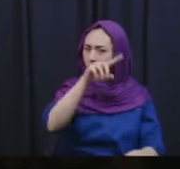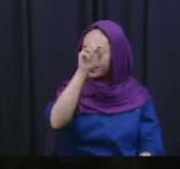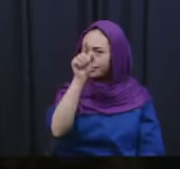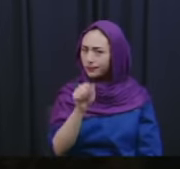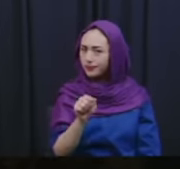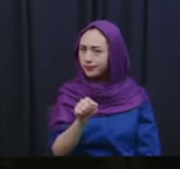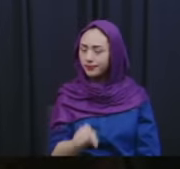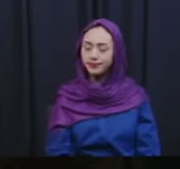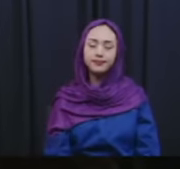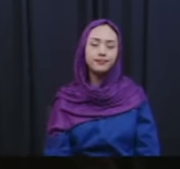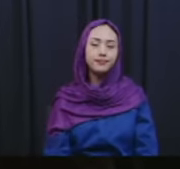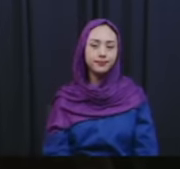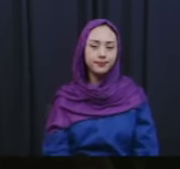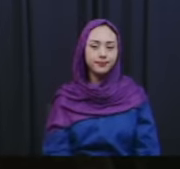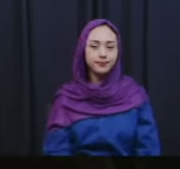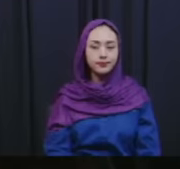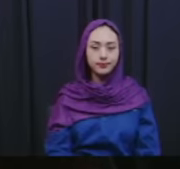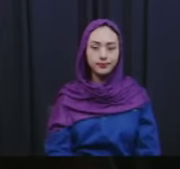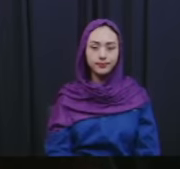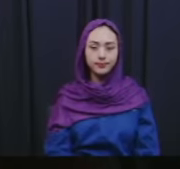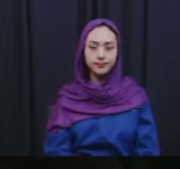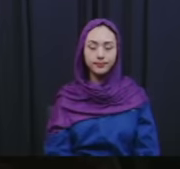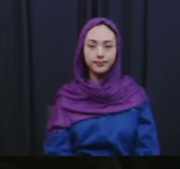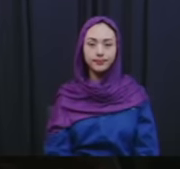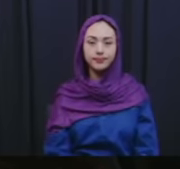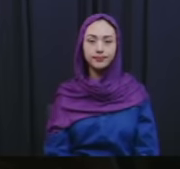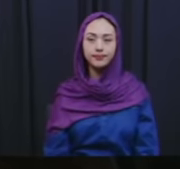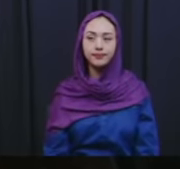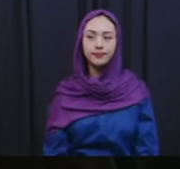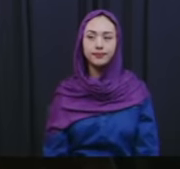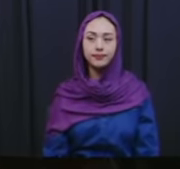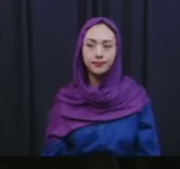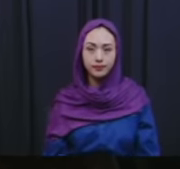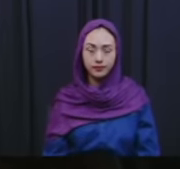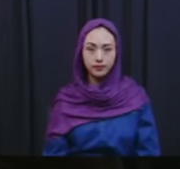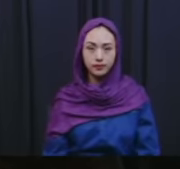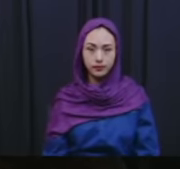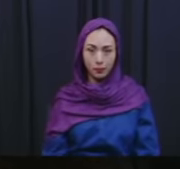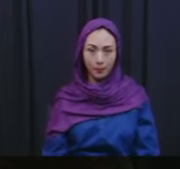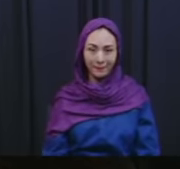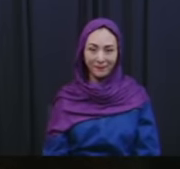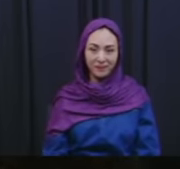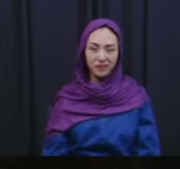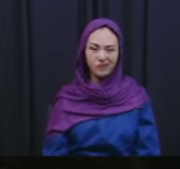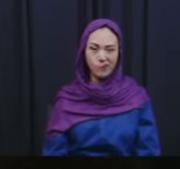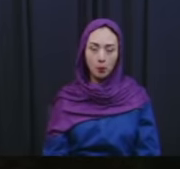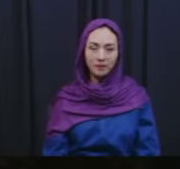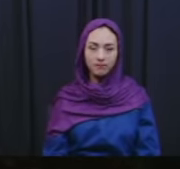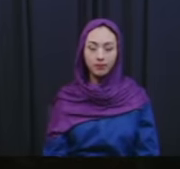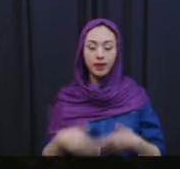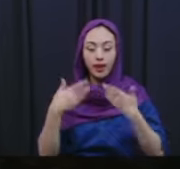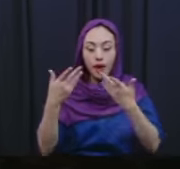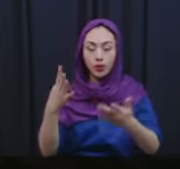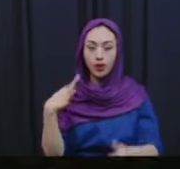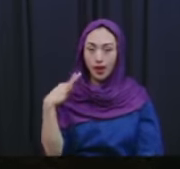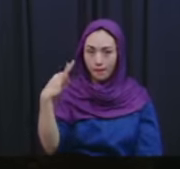más hay alguien más la invitación queda